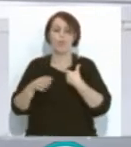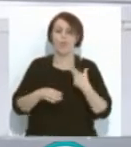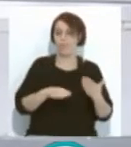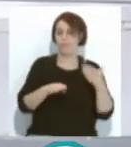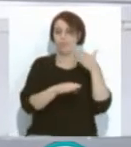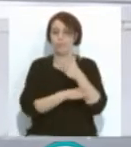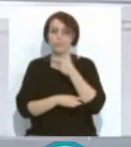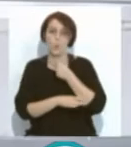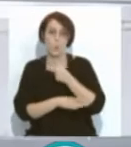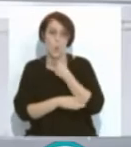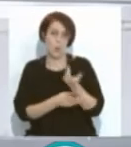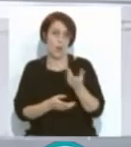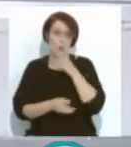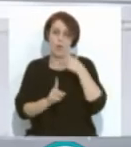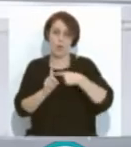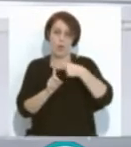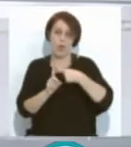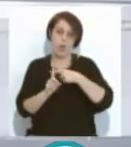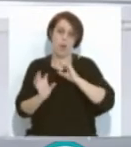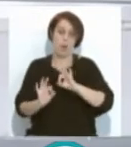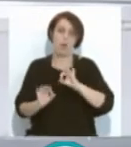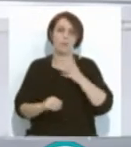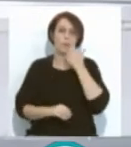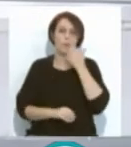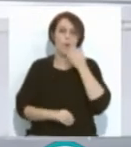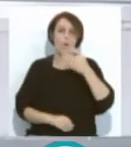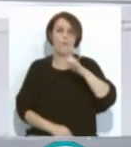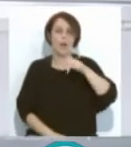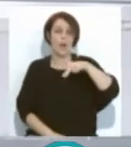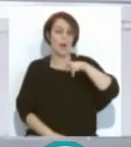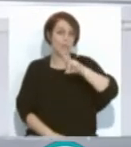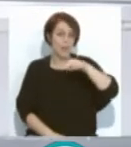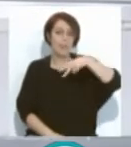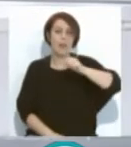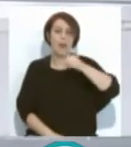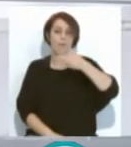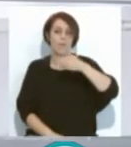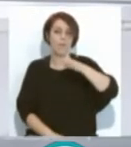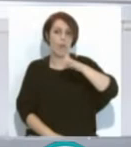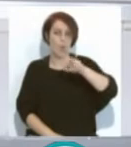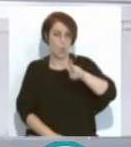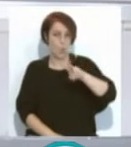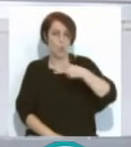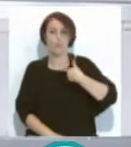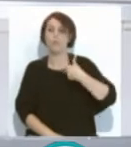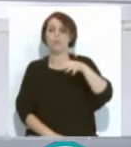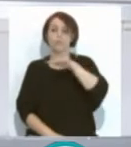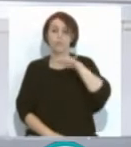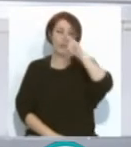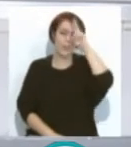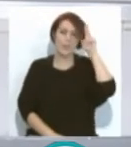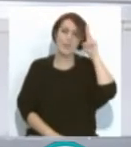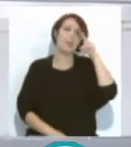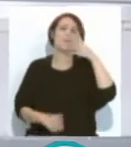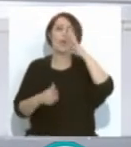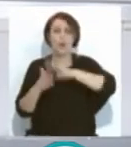este nivel. Y indiscutiblemente Santiago Bernabéu, el Nou Camp, el Wanda Metropolitano ahora, el nuevo